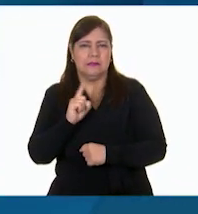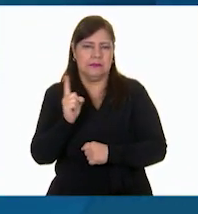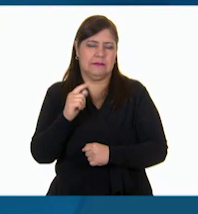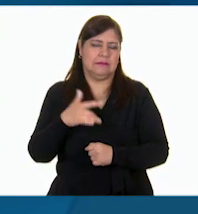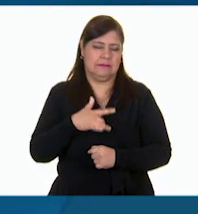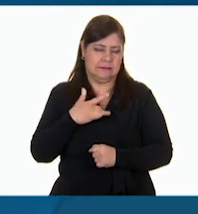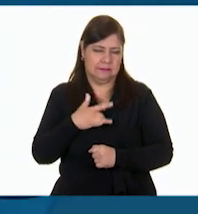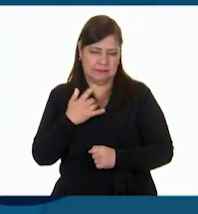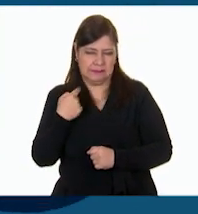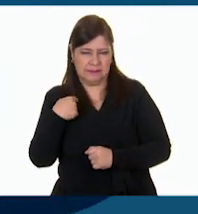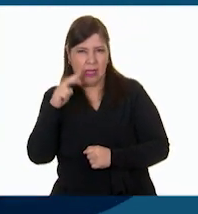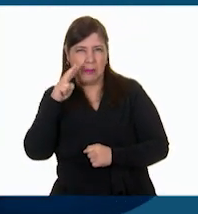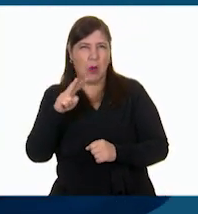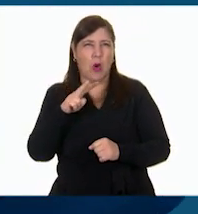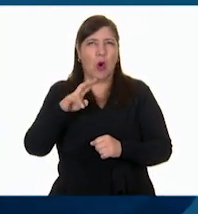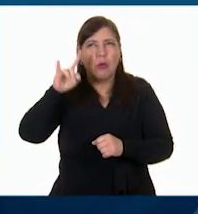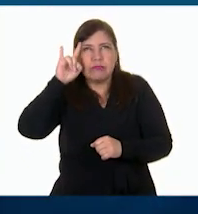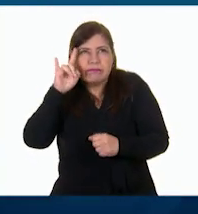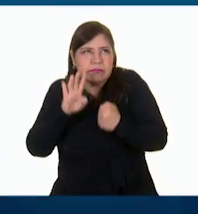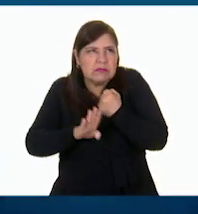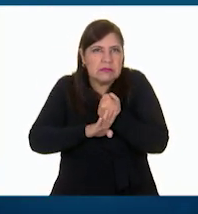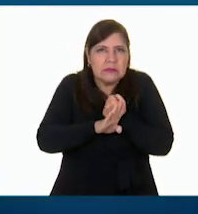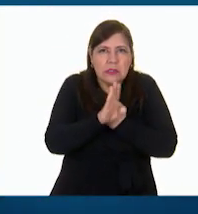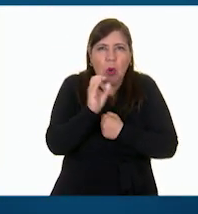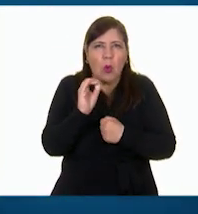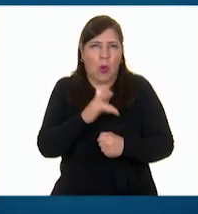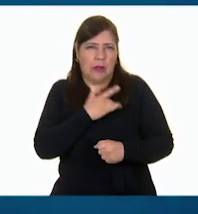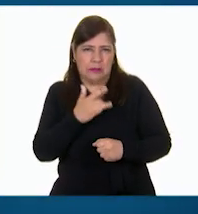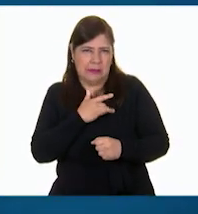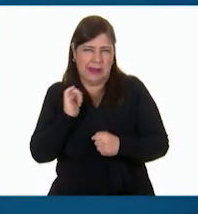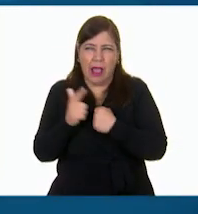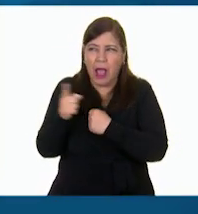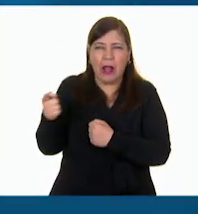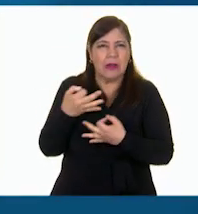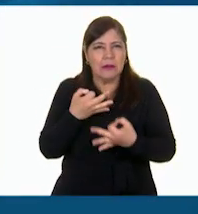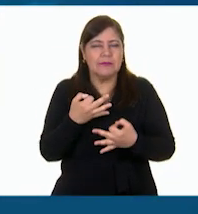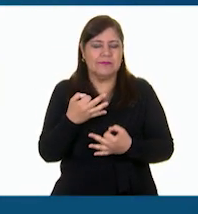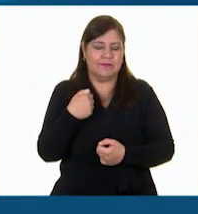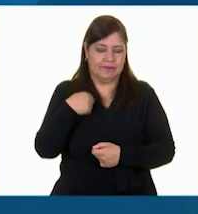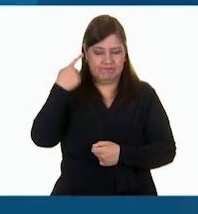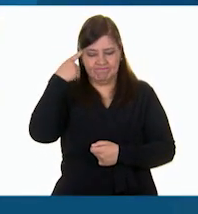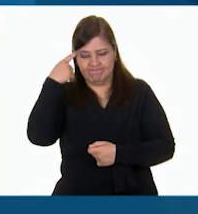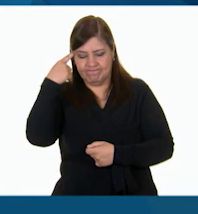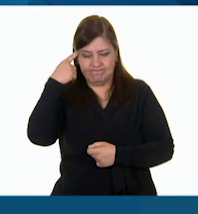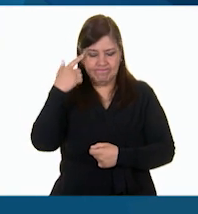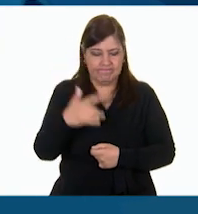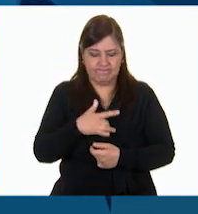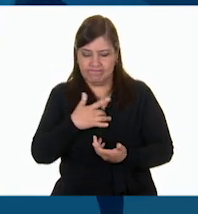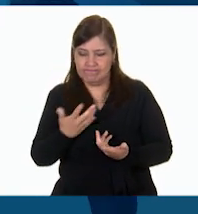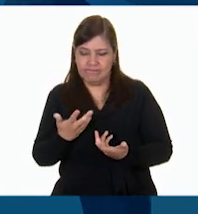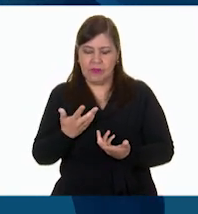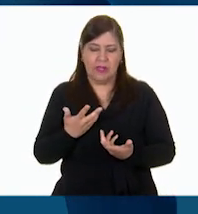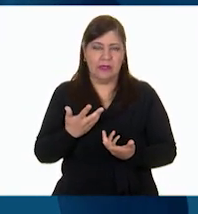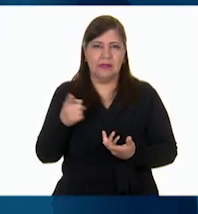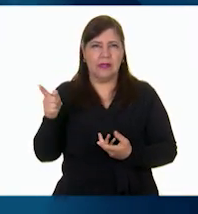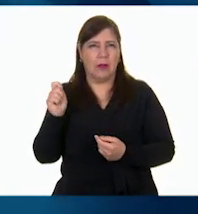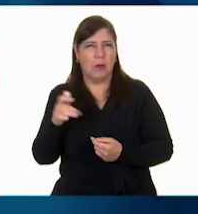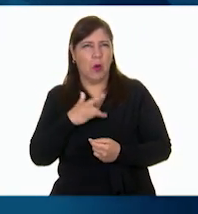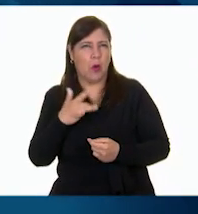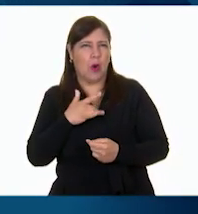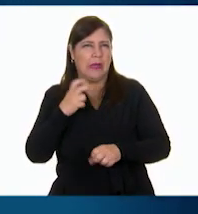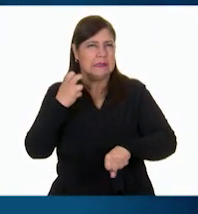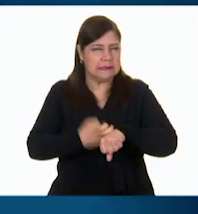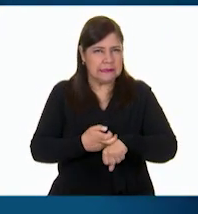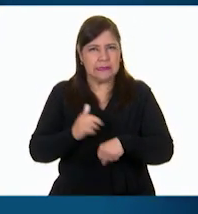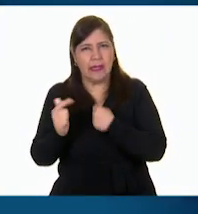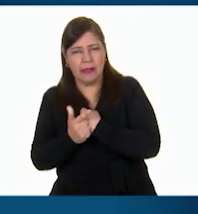bella afición por lo macabro, por lo truculento y por lo sentimental. El instinto le permitía ser vivido. La necedad, atroz.